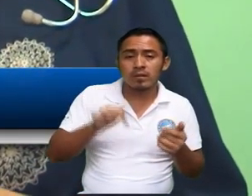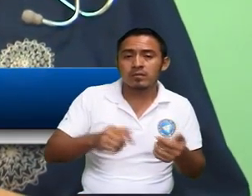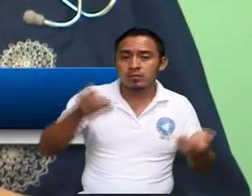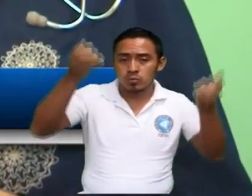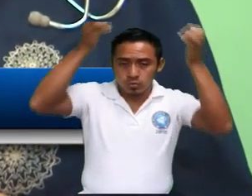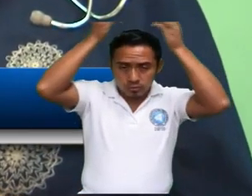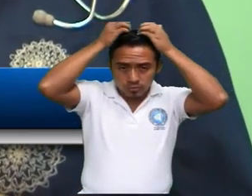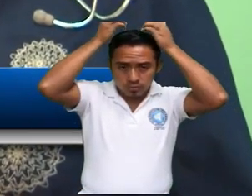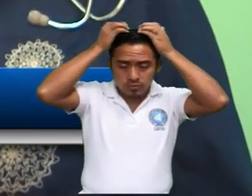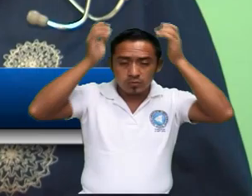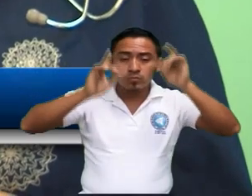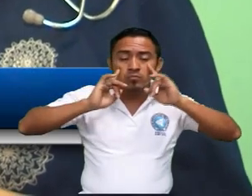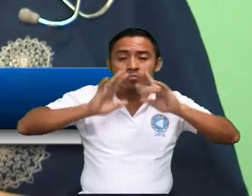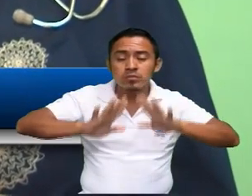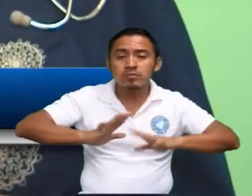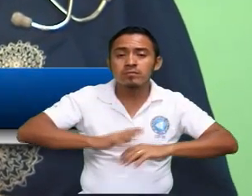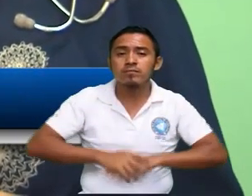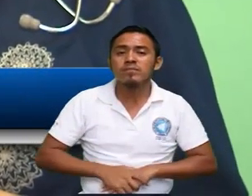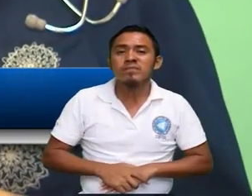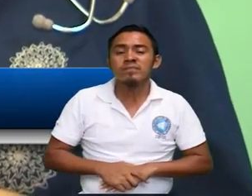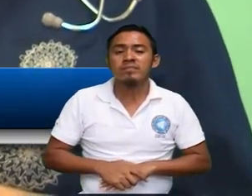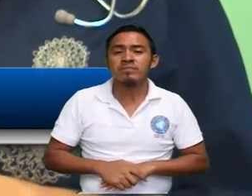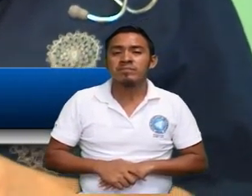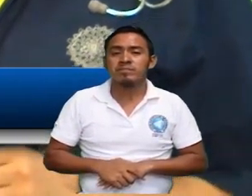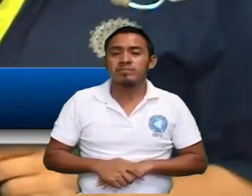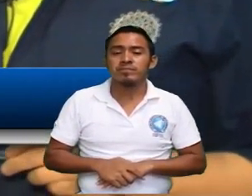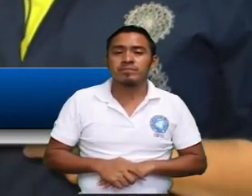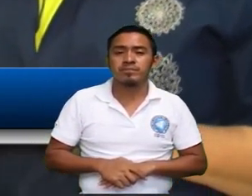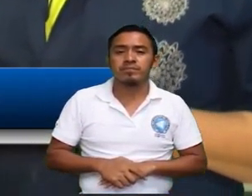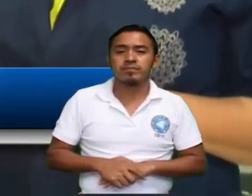enfermería. Ahora, en cuanto